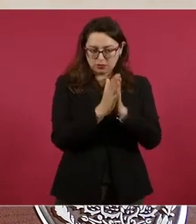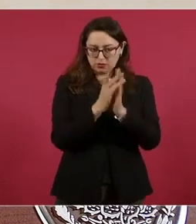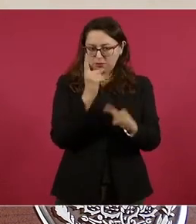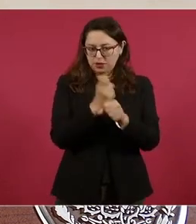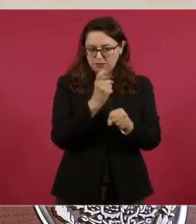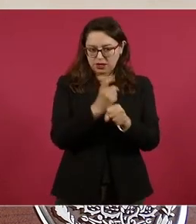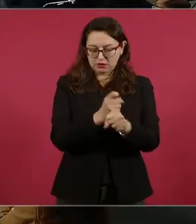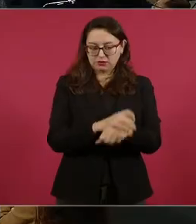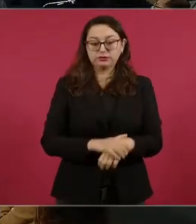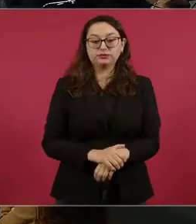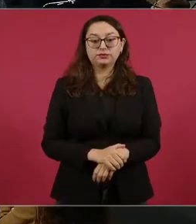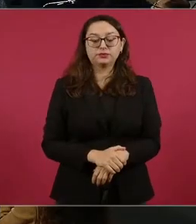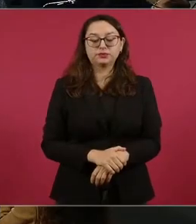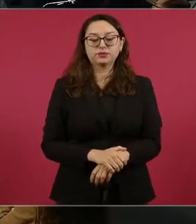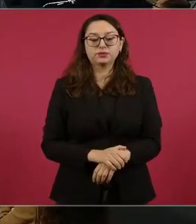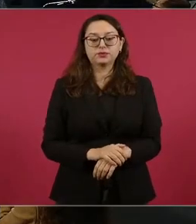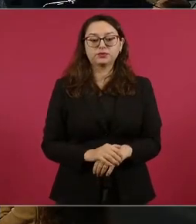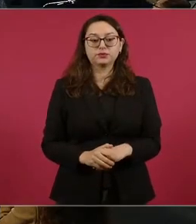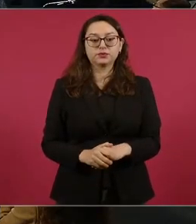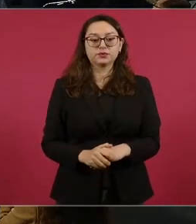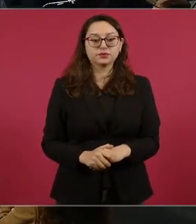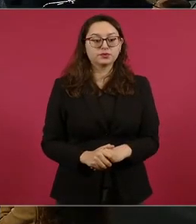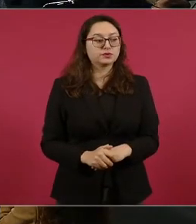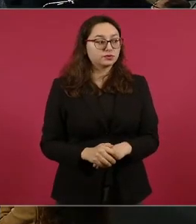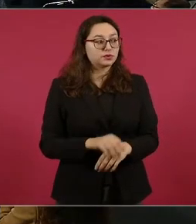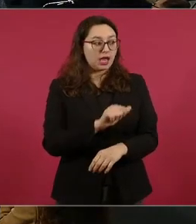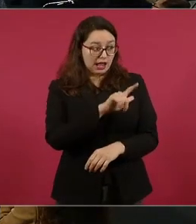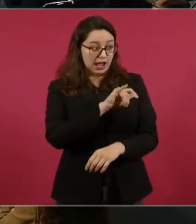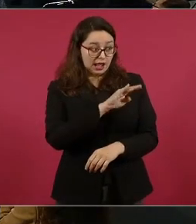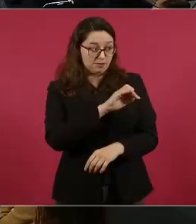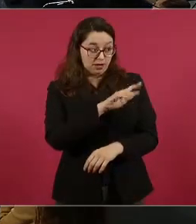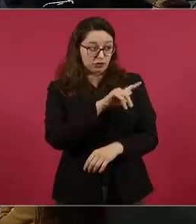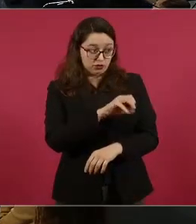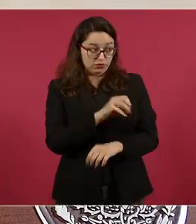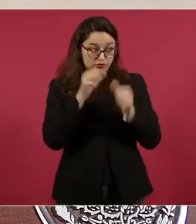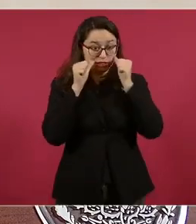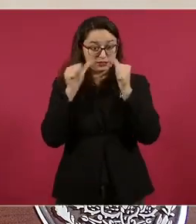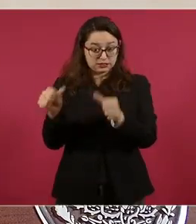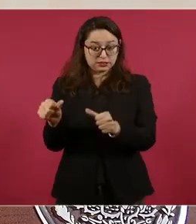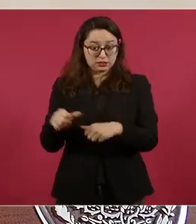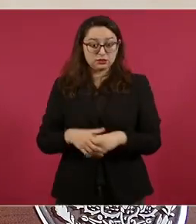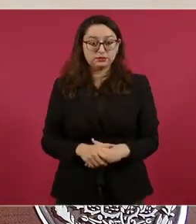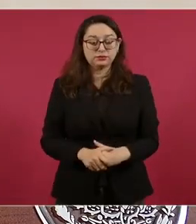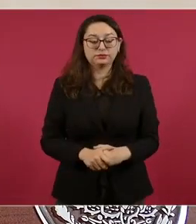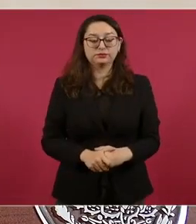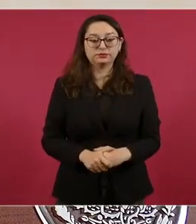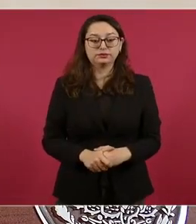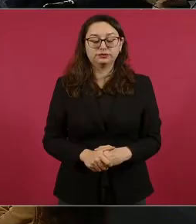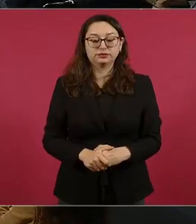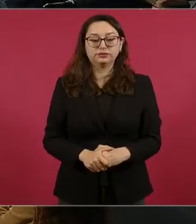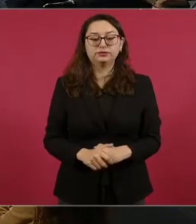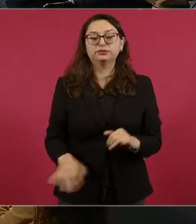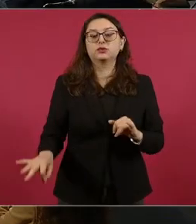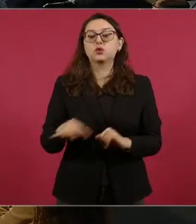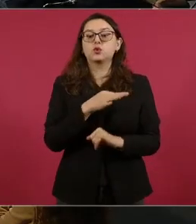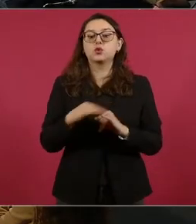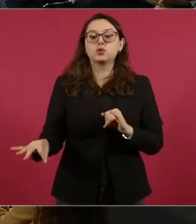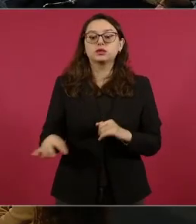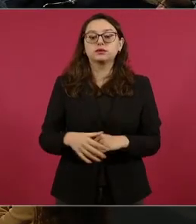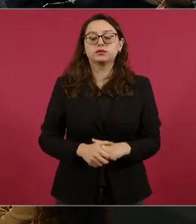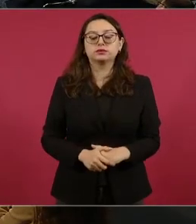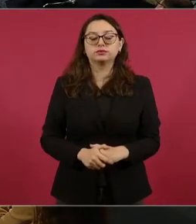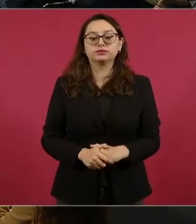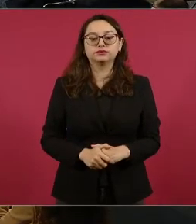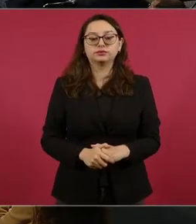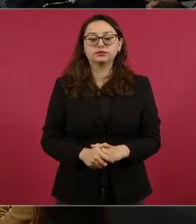dices Sí ahorita le doy los datos Alberto Becerra que los atiende okay Y por último presidente nos